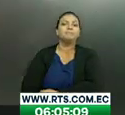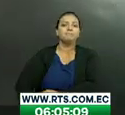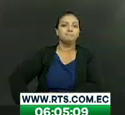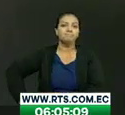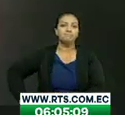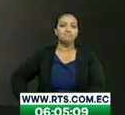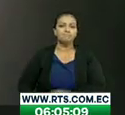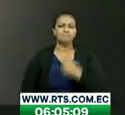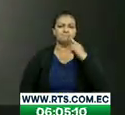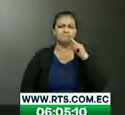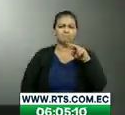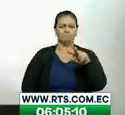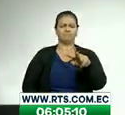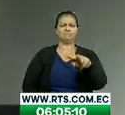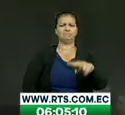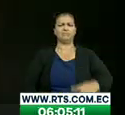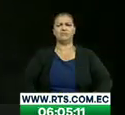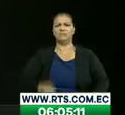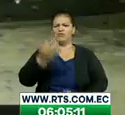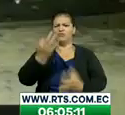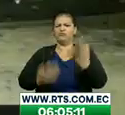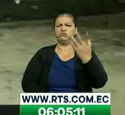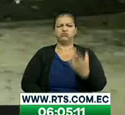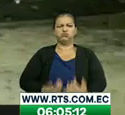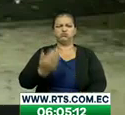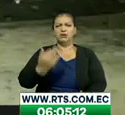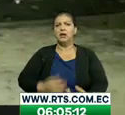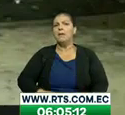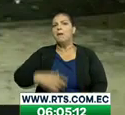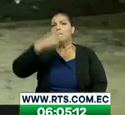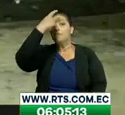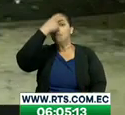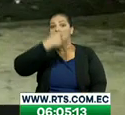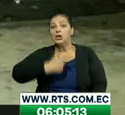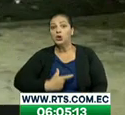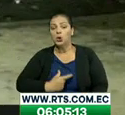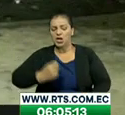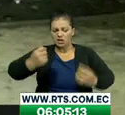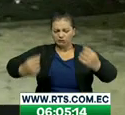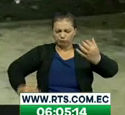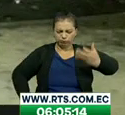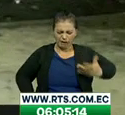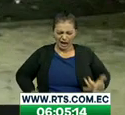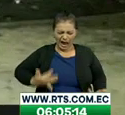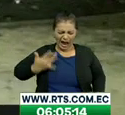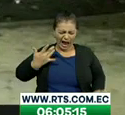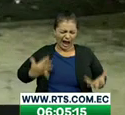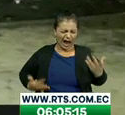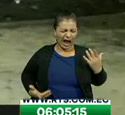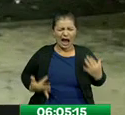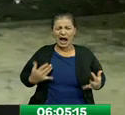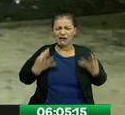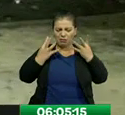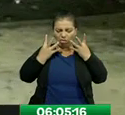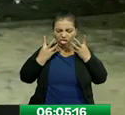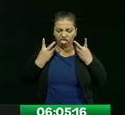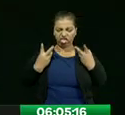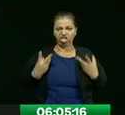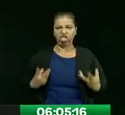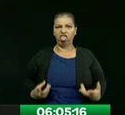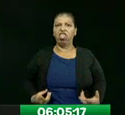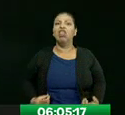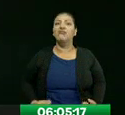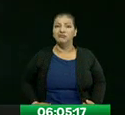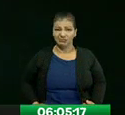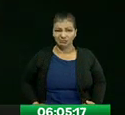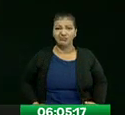con todo. Créame, no te queda ni para el recuerdo. Yo pienso, y desde aquí, de este espacio, que